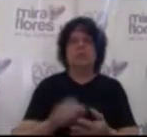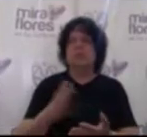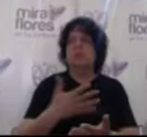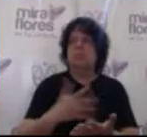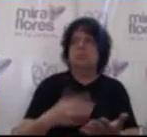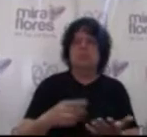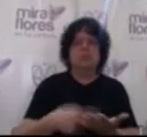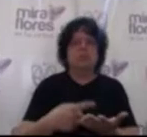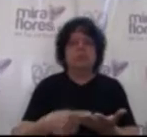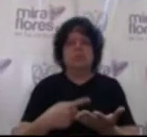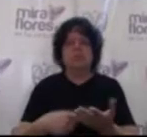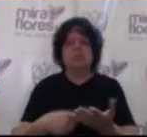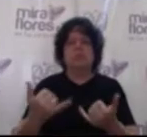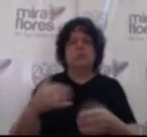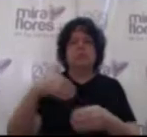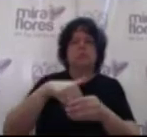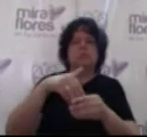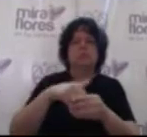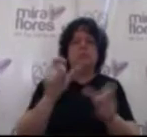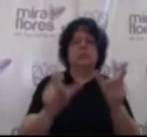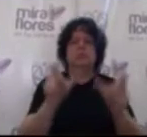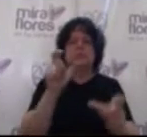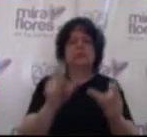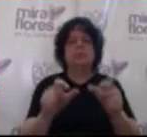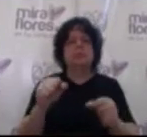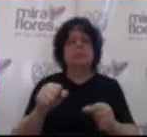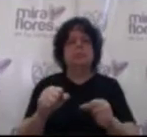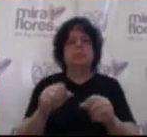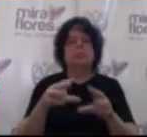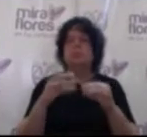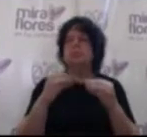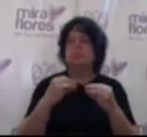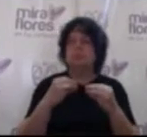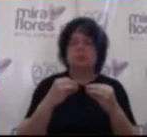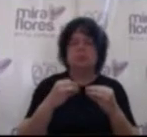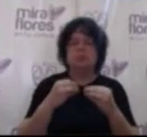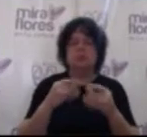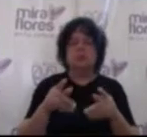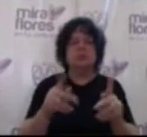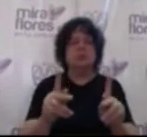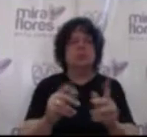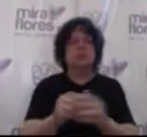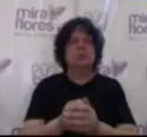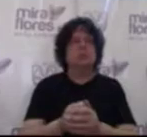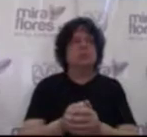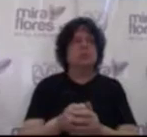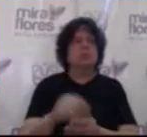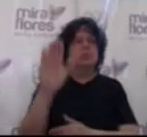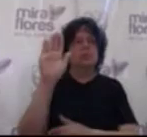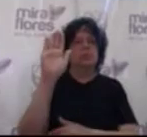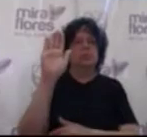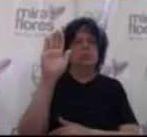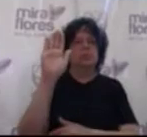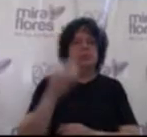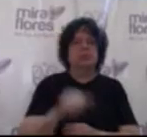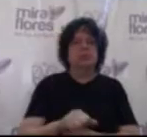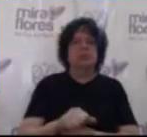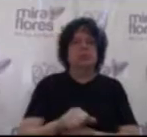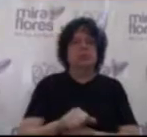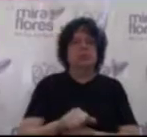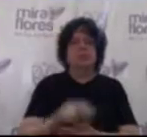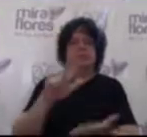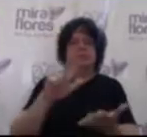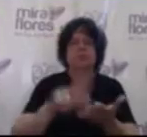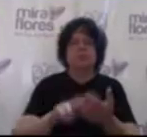No habiendo debate, procedemos al voto. Aquellos miembros del consejo que estén a favor de aprobar esta licencia solicitada, si no se expresaron en señal de conformidad,